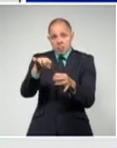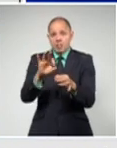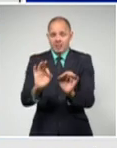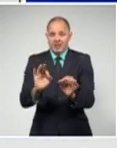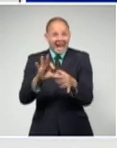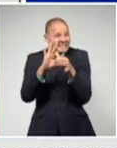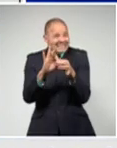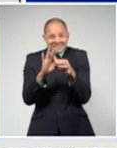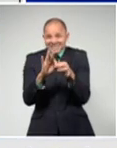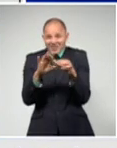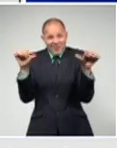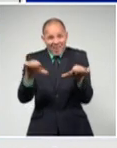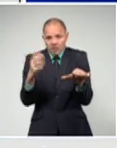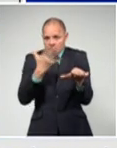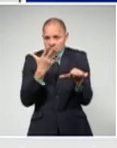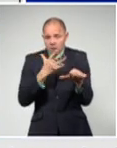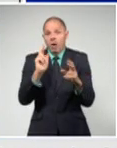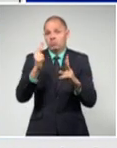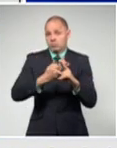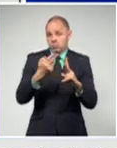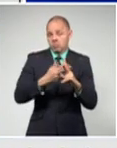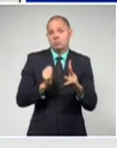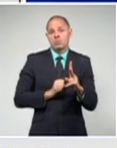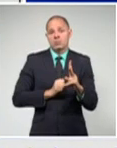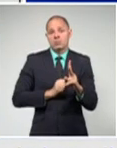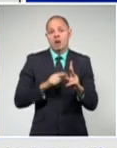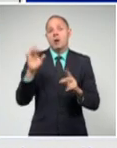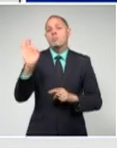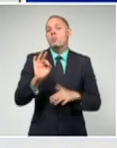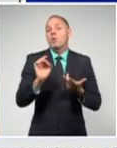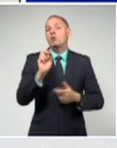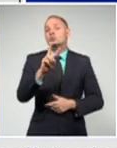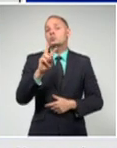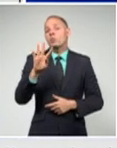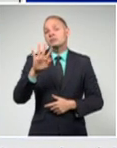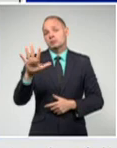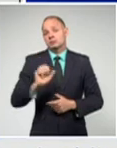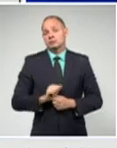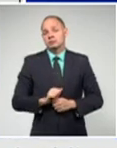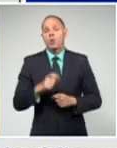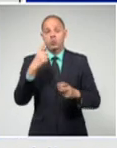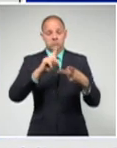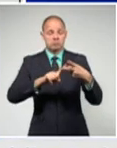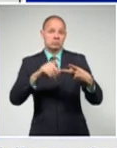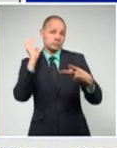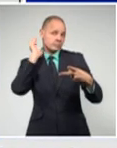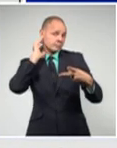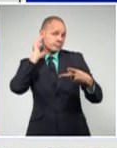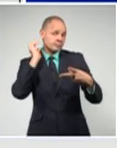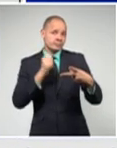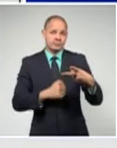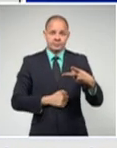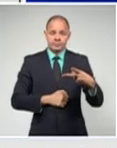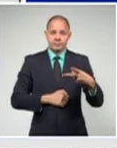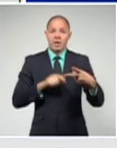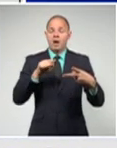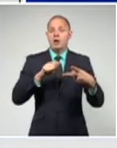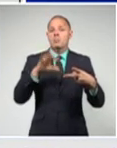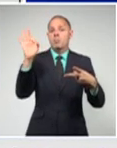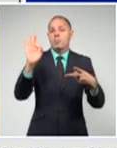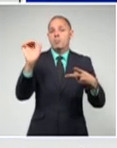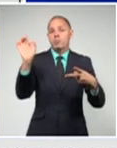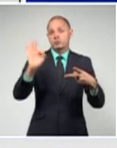de 245,2, y en Manzanillo con una tasa de 110,2.